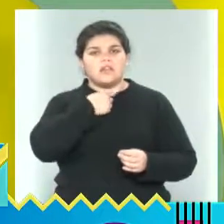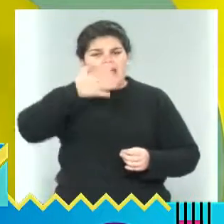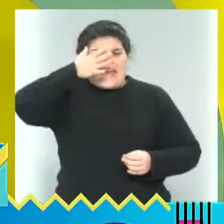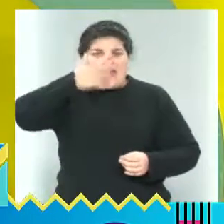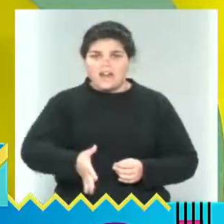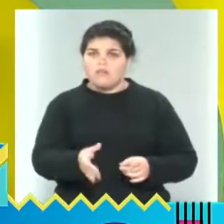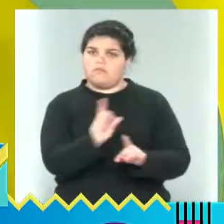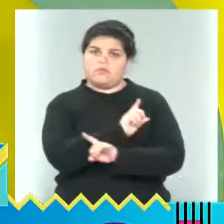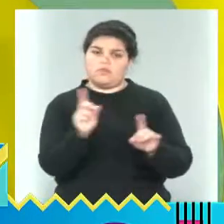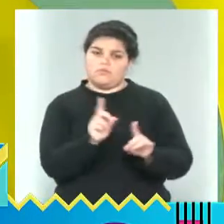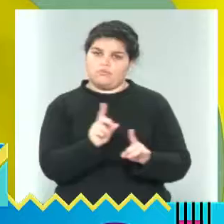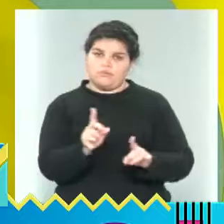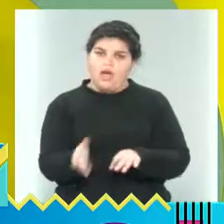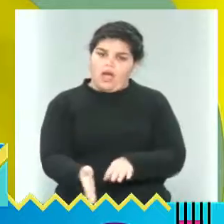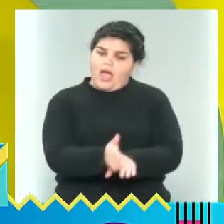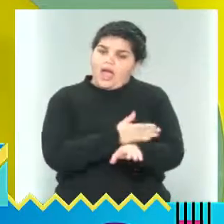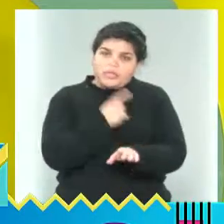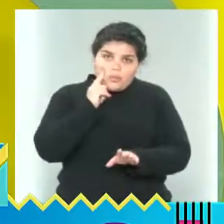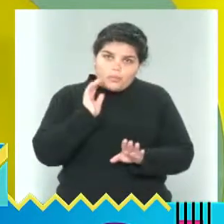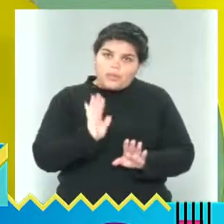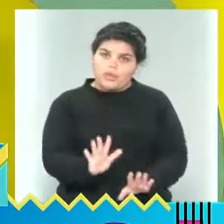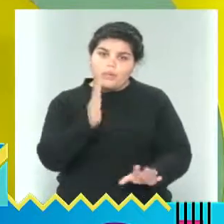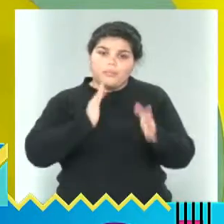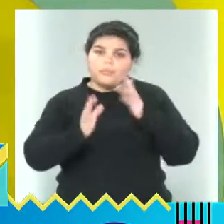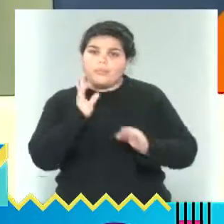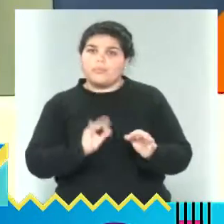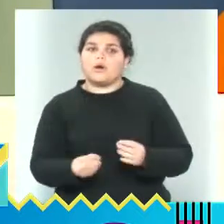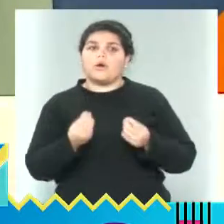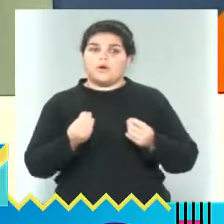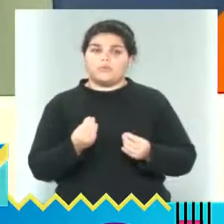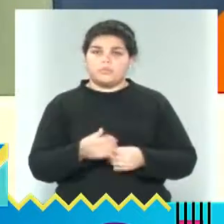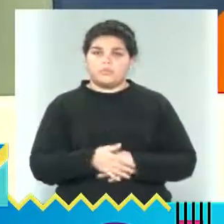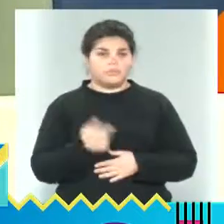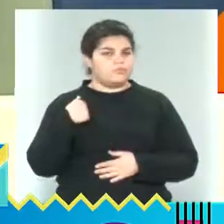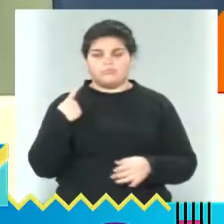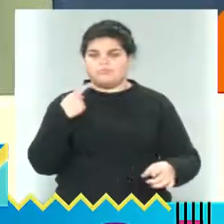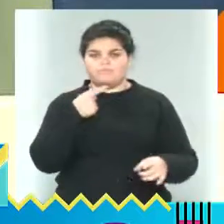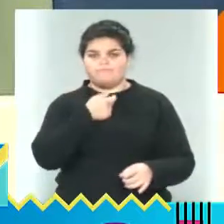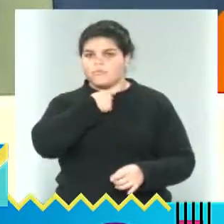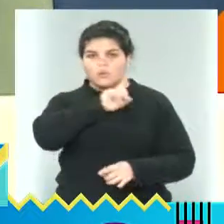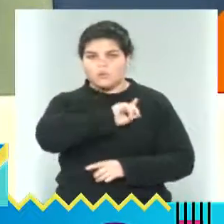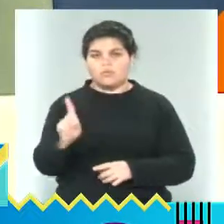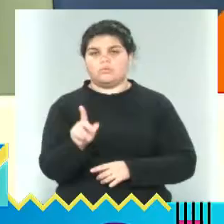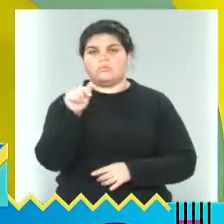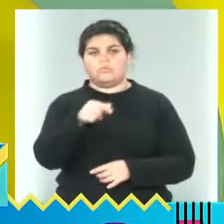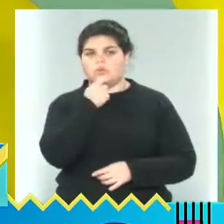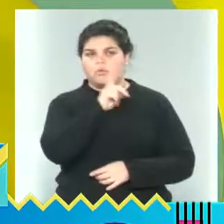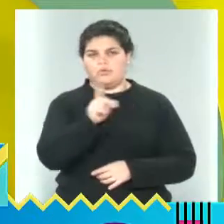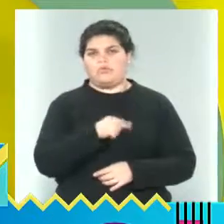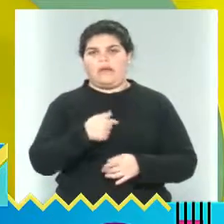que pueden ser realmente complejas. Yo no considero estoy totalmente en contra de visiones